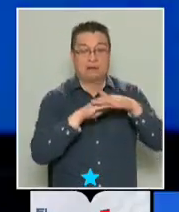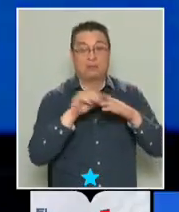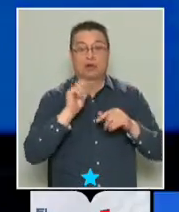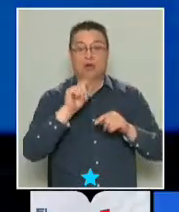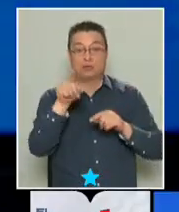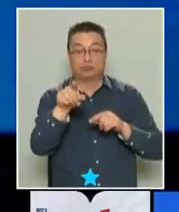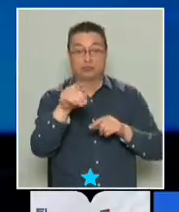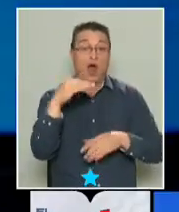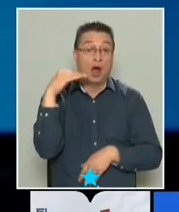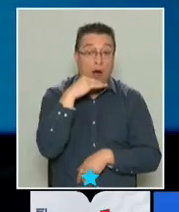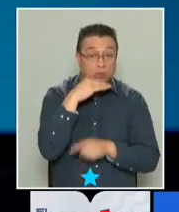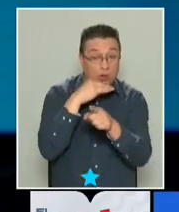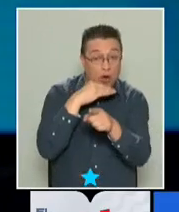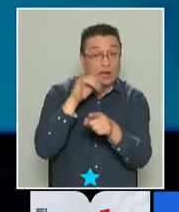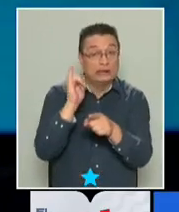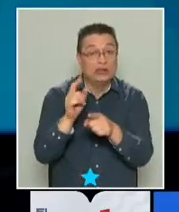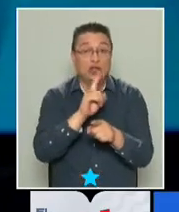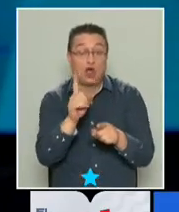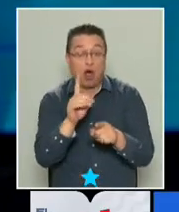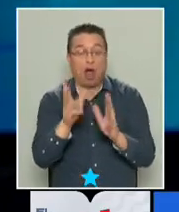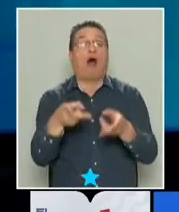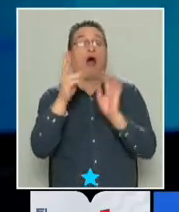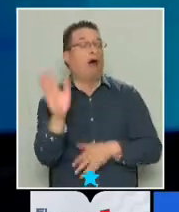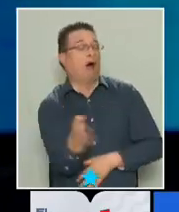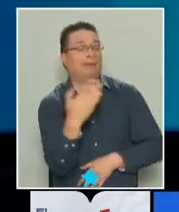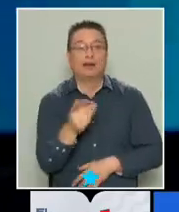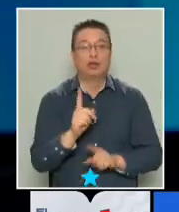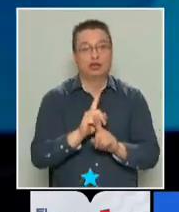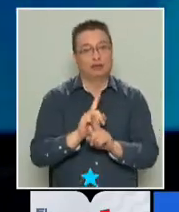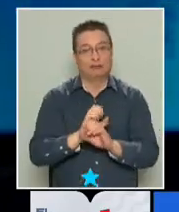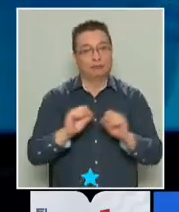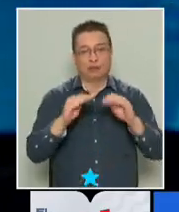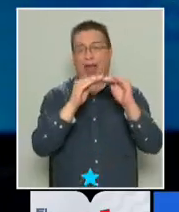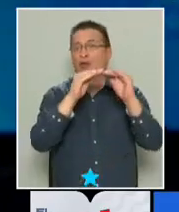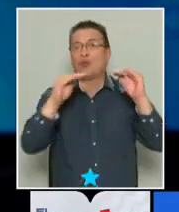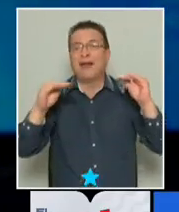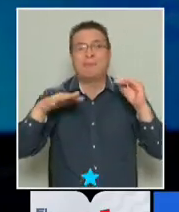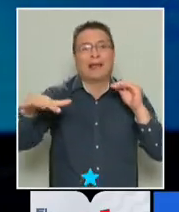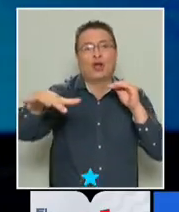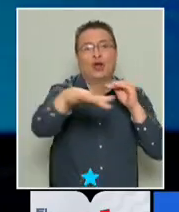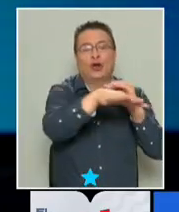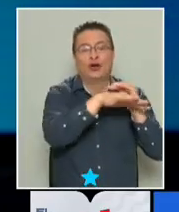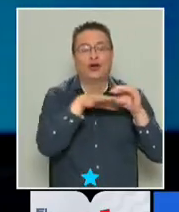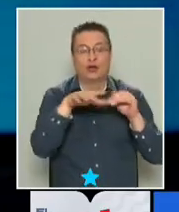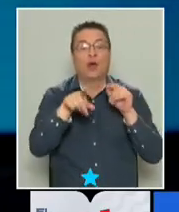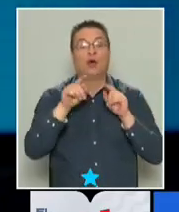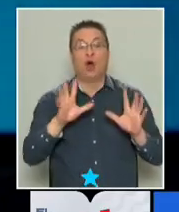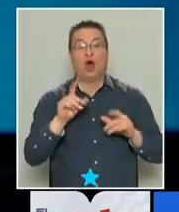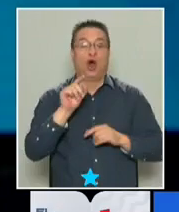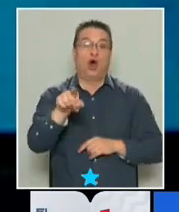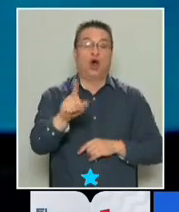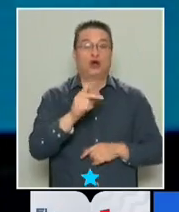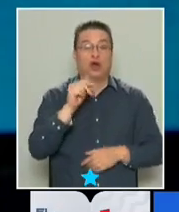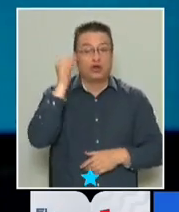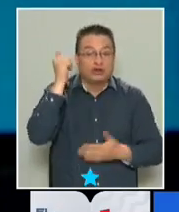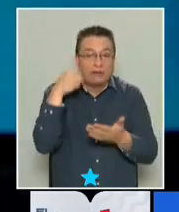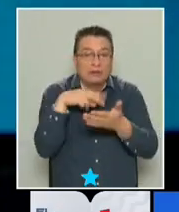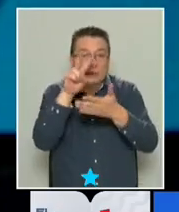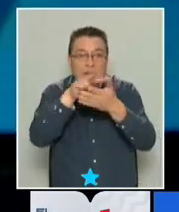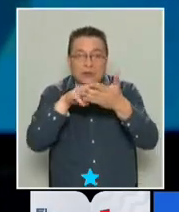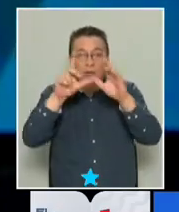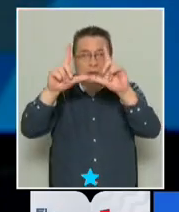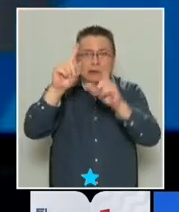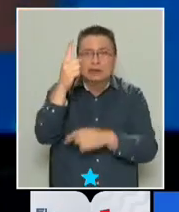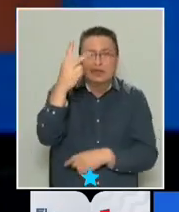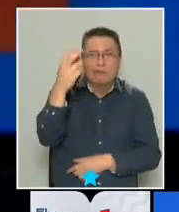si tú vas apurado para aplicar tela o si tú digamos tienes alguna razón no sé el más mayor de que tú por ejemplo no sabe leer bien los